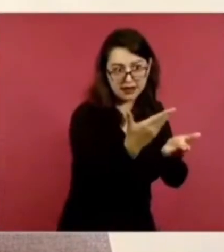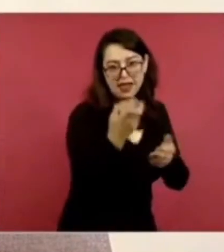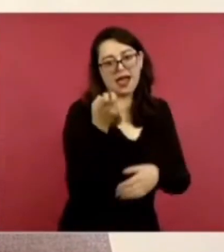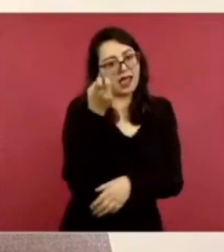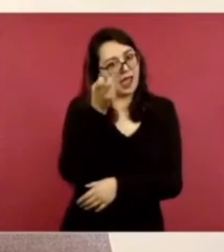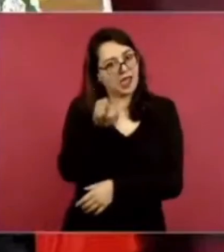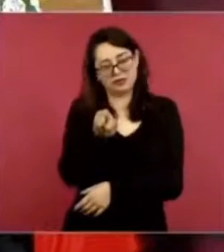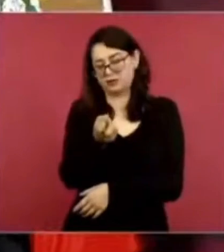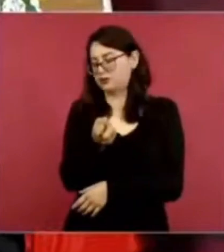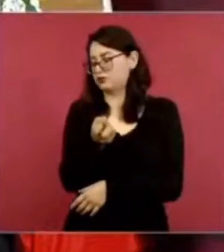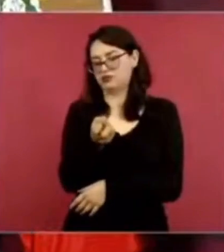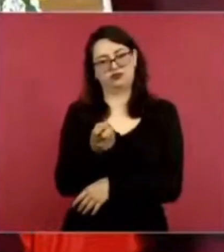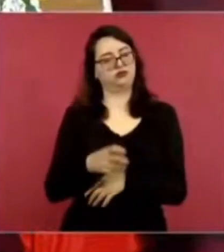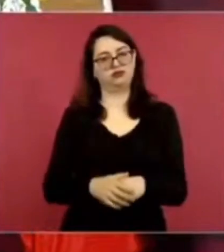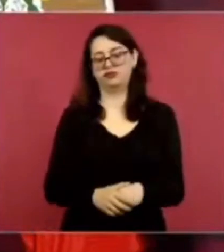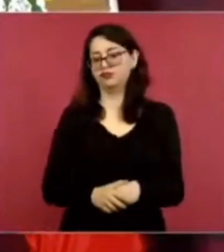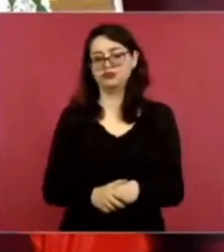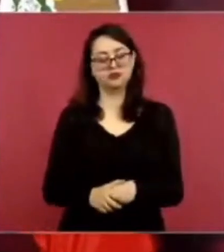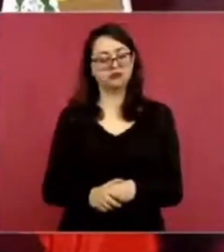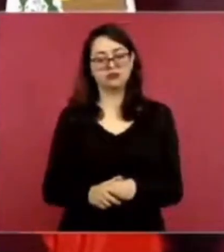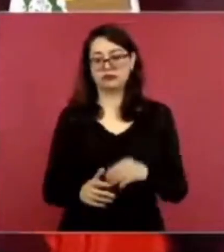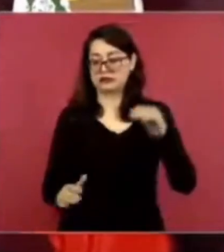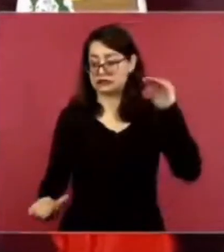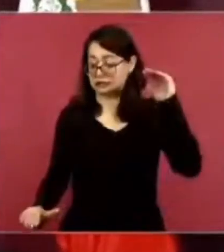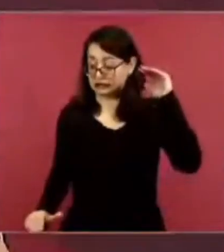que no significa